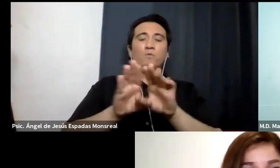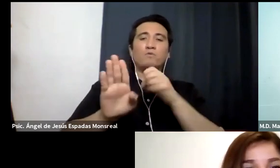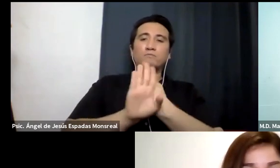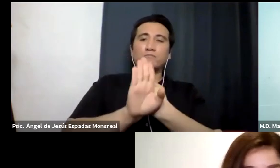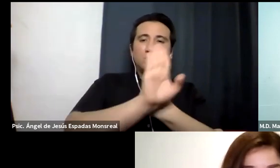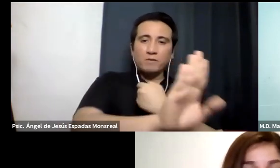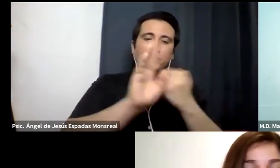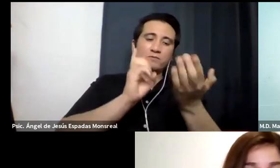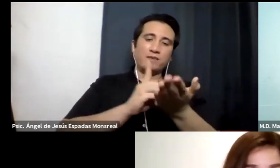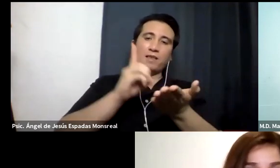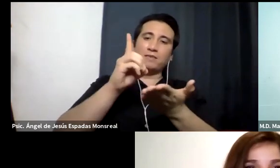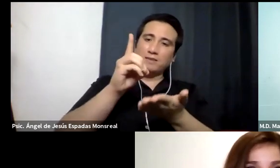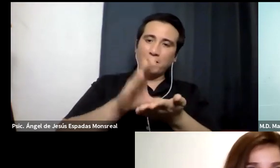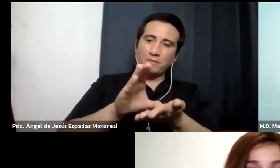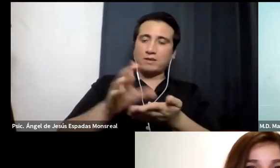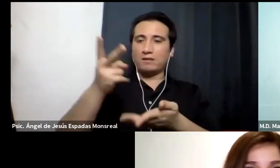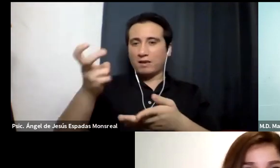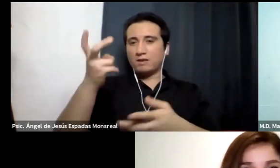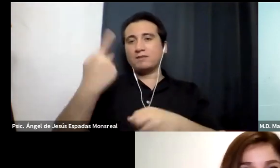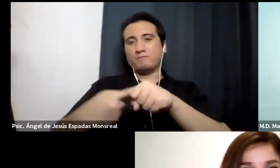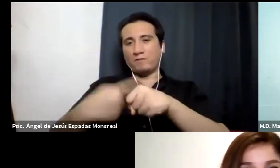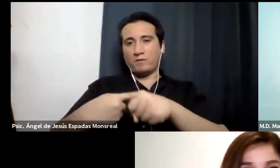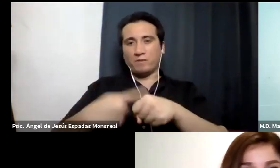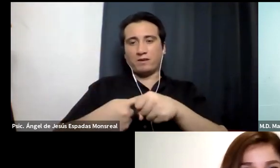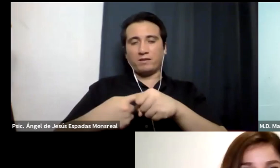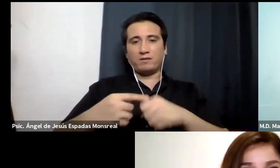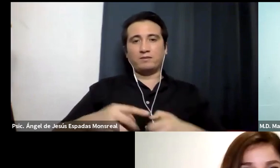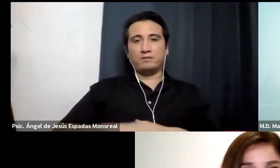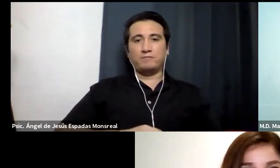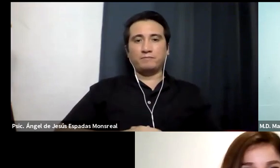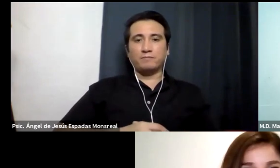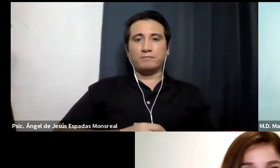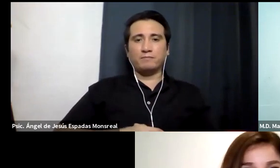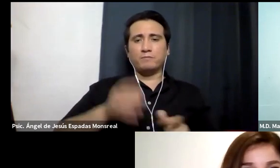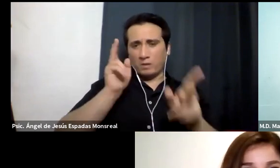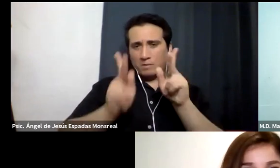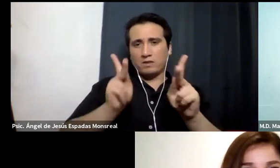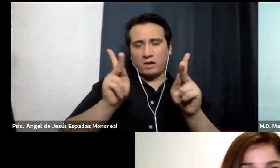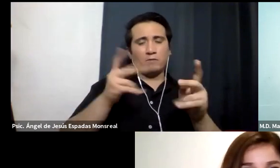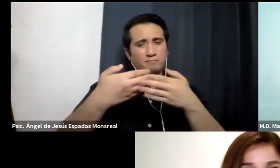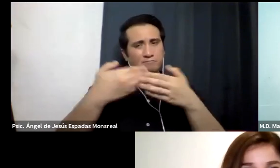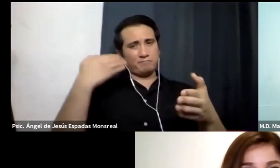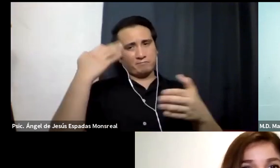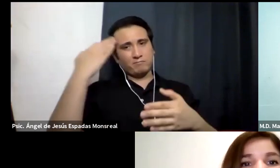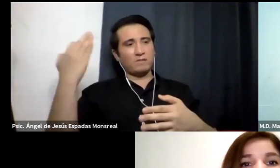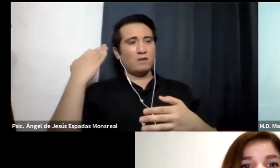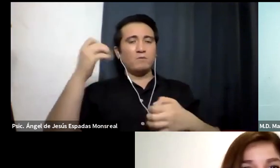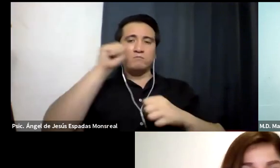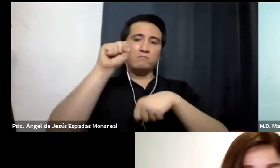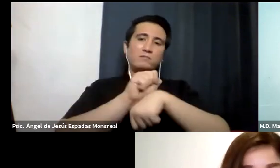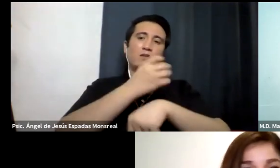de la discapacidad por estas enfermedades. Lo platicábamos ya hace algún tiempo con el secretario de Salud